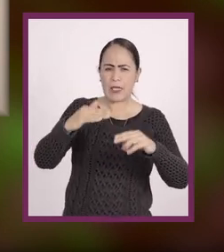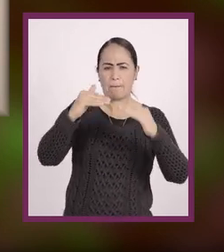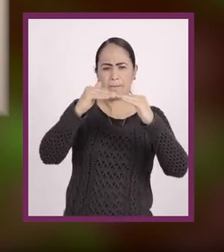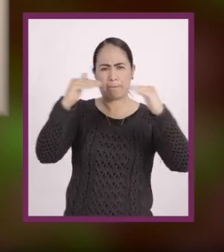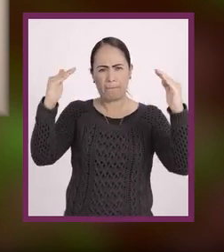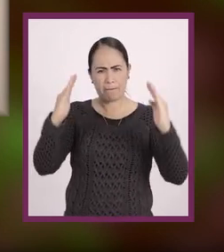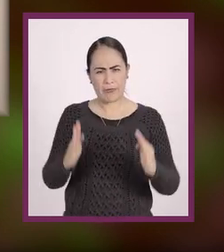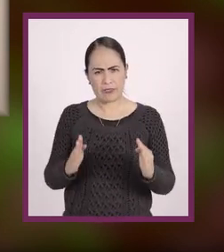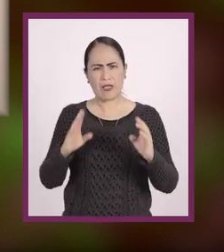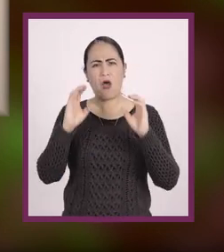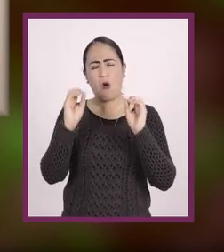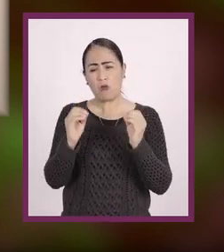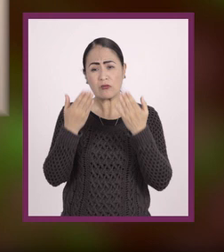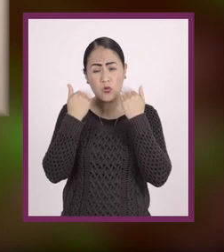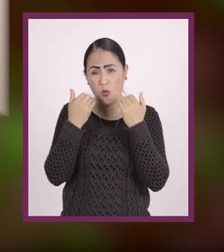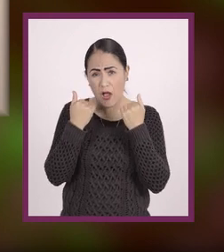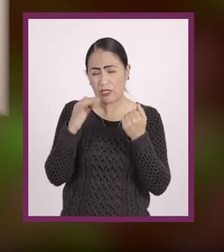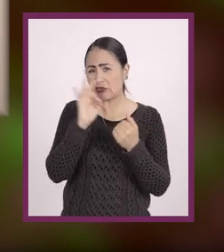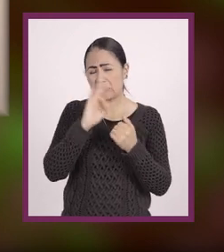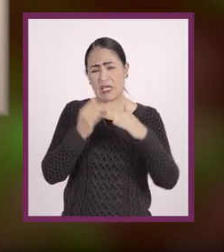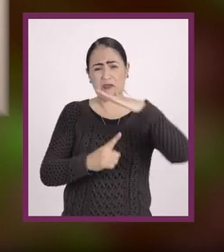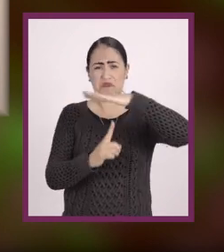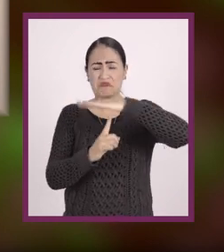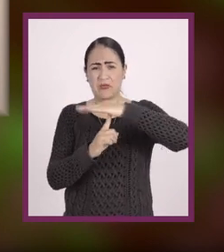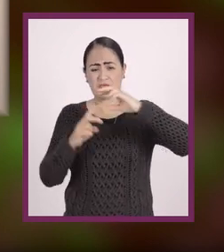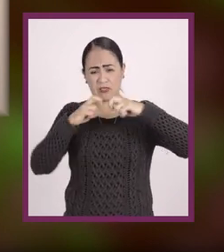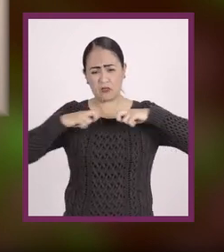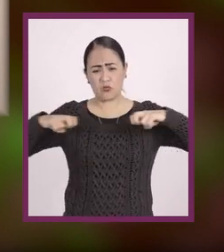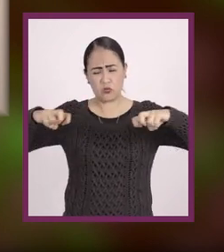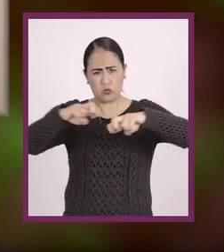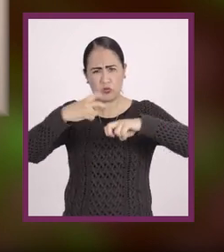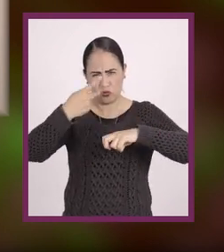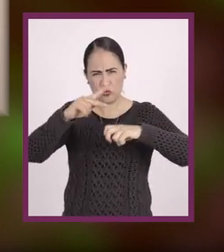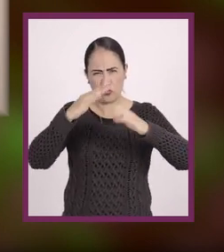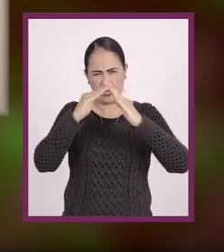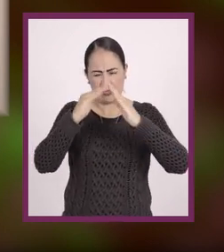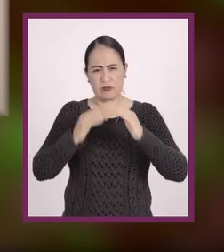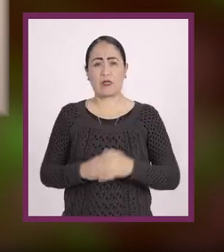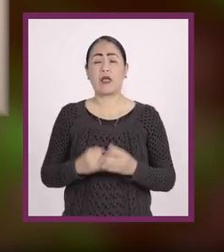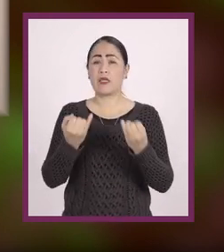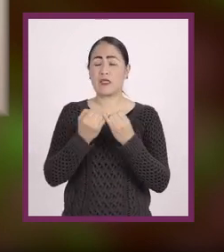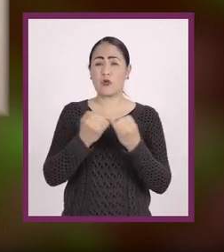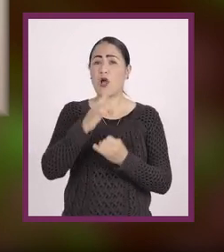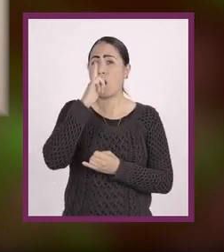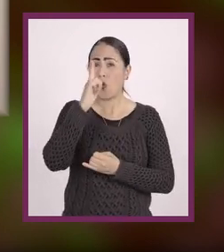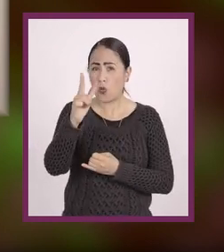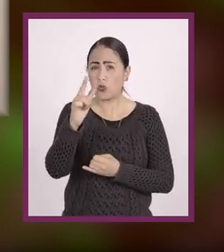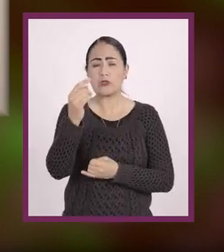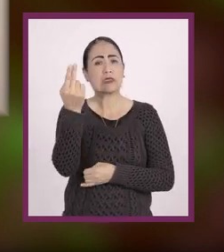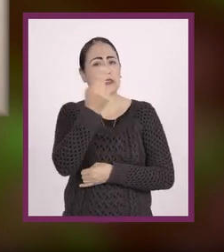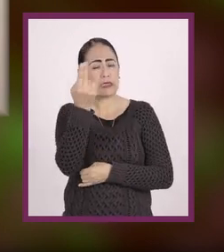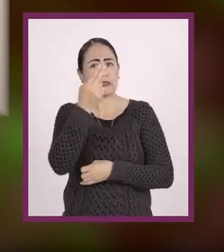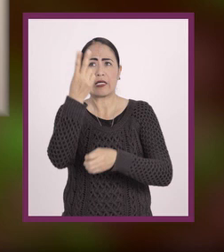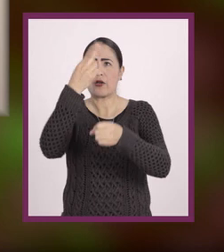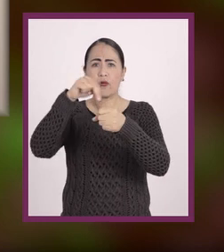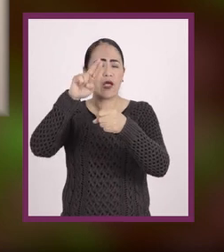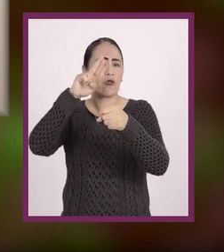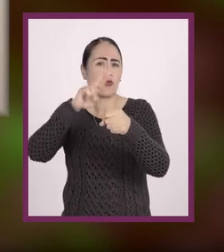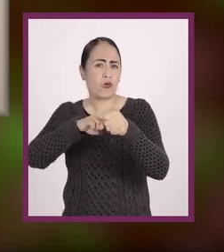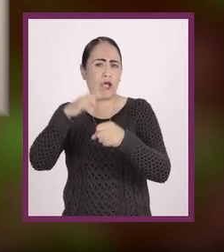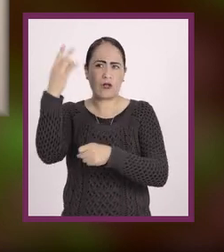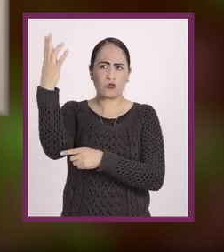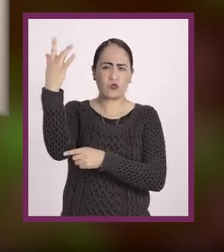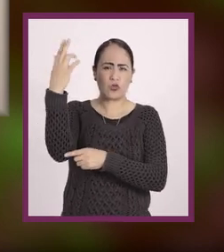no cuentas con ello el comedor de tu casa puede servir 2 no contar con una buena iluminación te recomiendo que sea luz natural